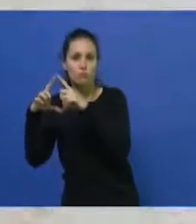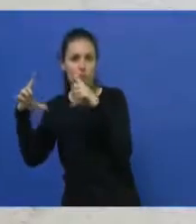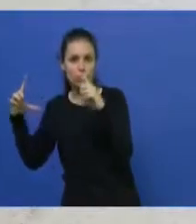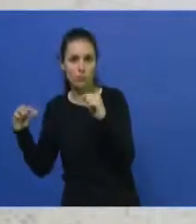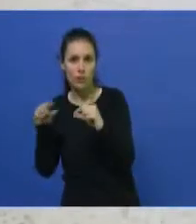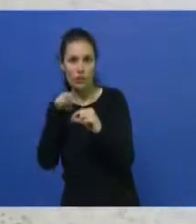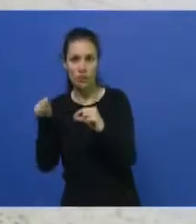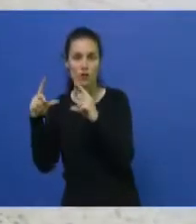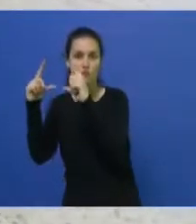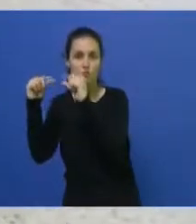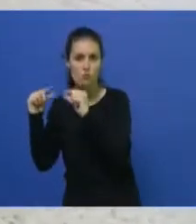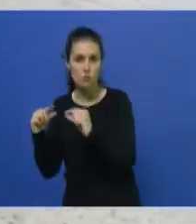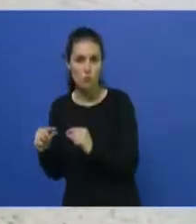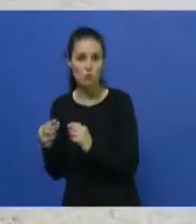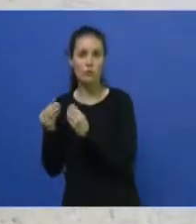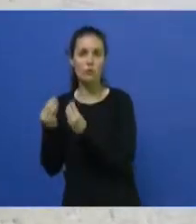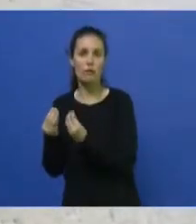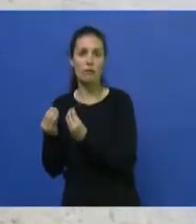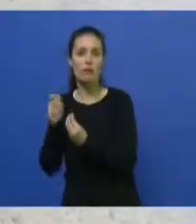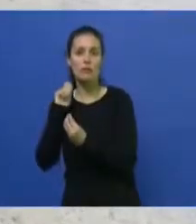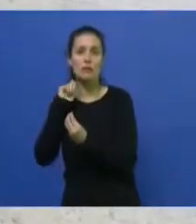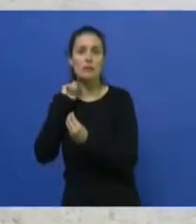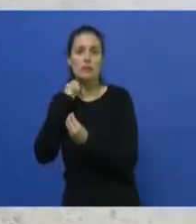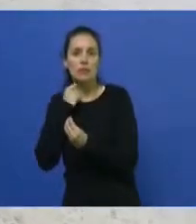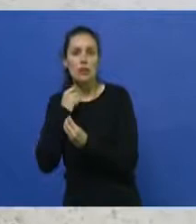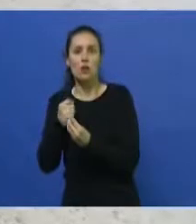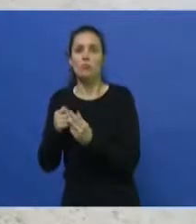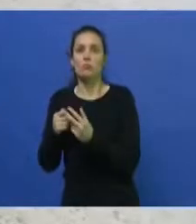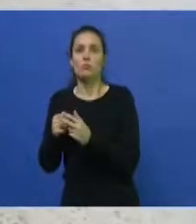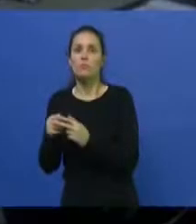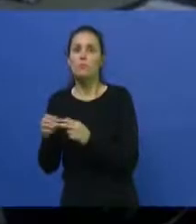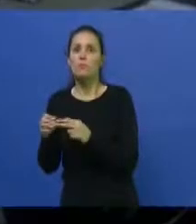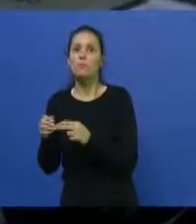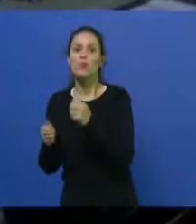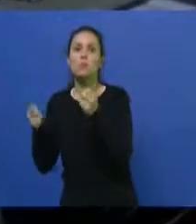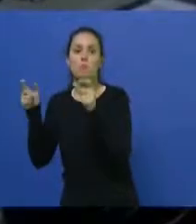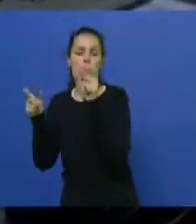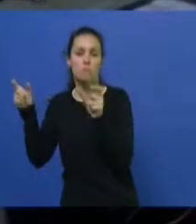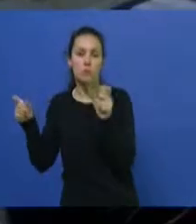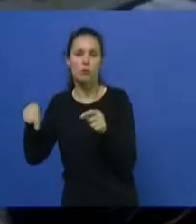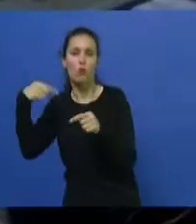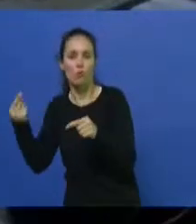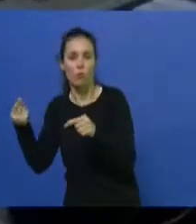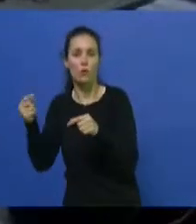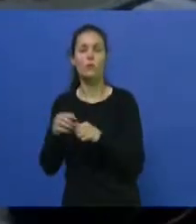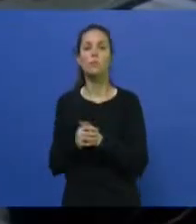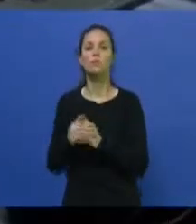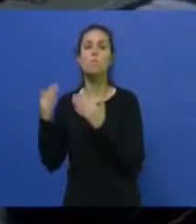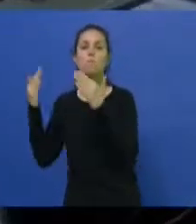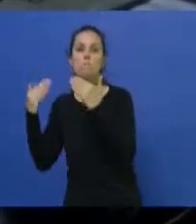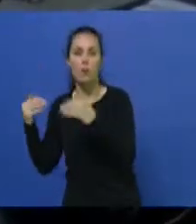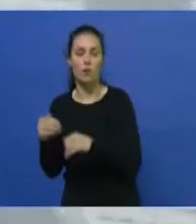justamente para tener un seguro contra terceros, que es lo mínimo que te piden y que corresponde, y van a poder circular. Ojo, la verdad que va a tener que